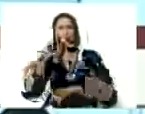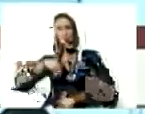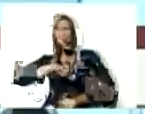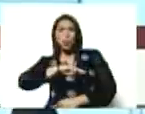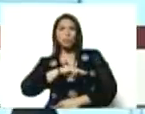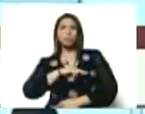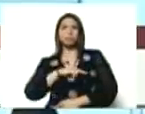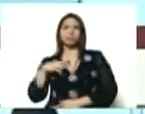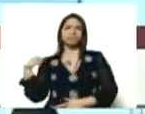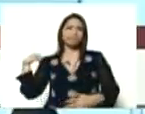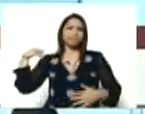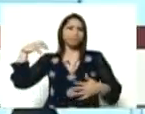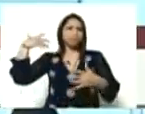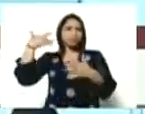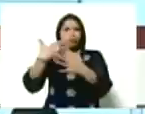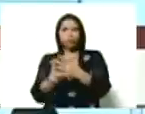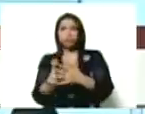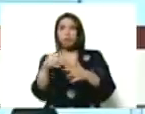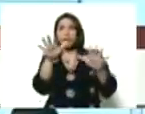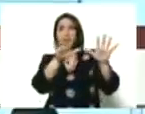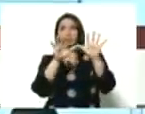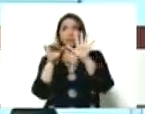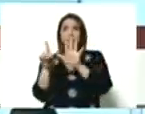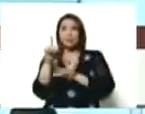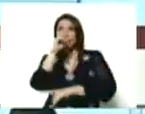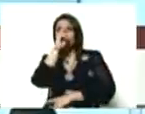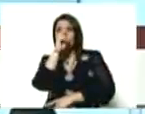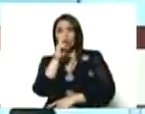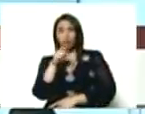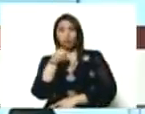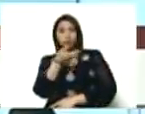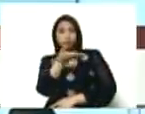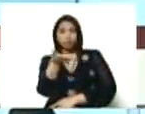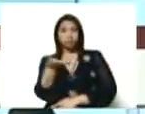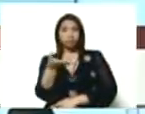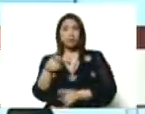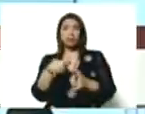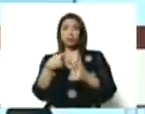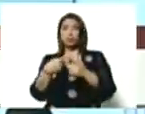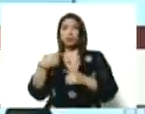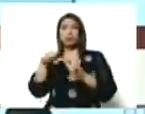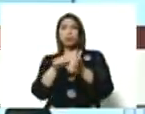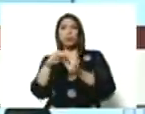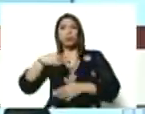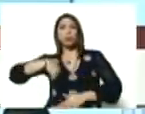Acumulado a lo largo de estos 16 años. Es allí entonces donde nosotros